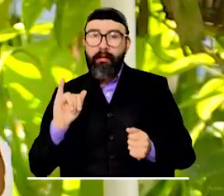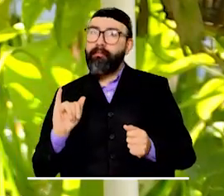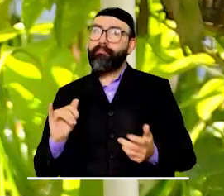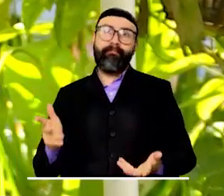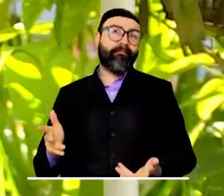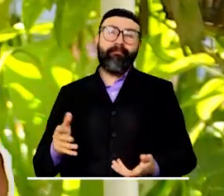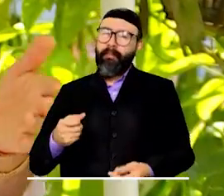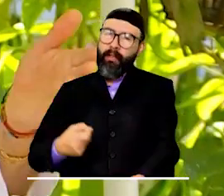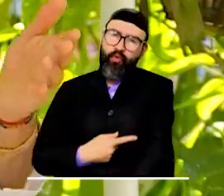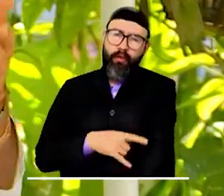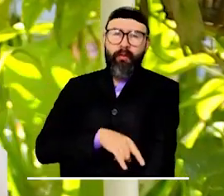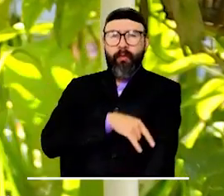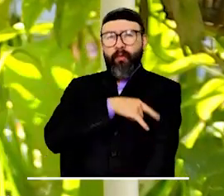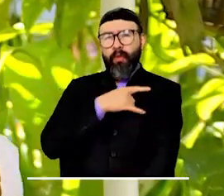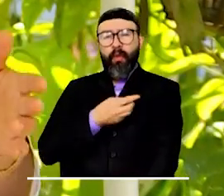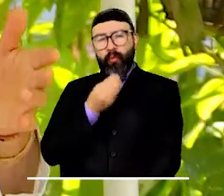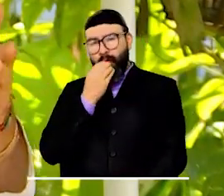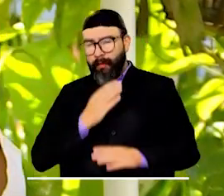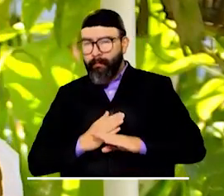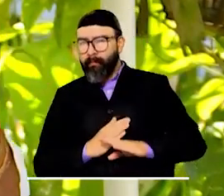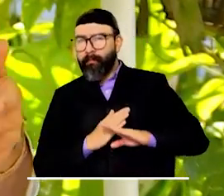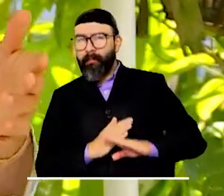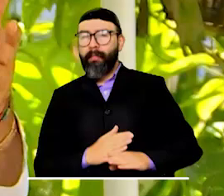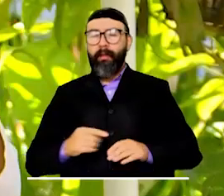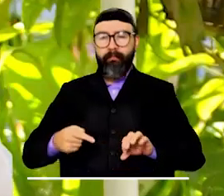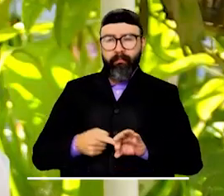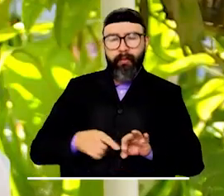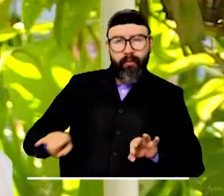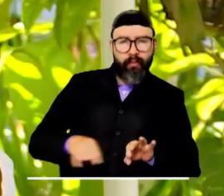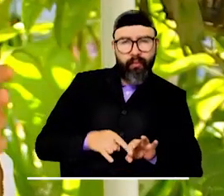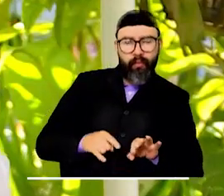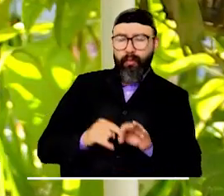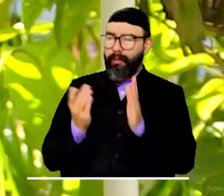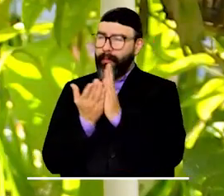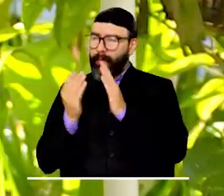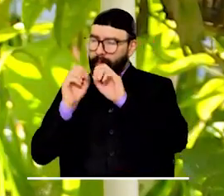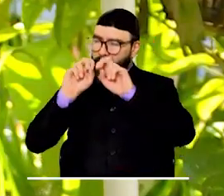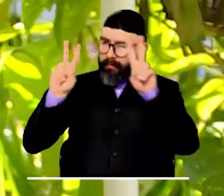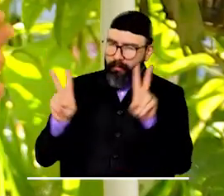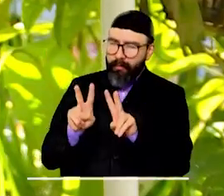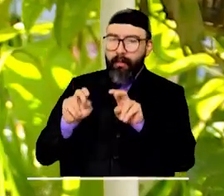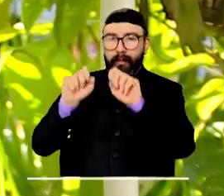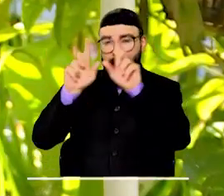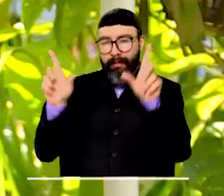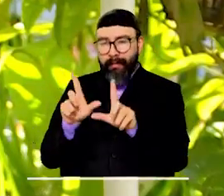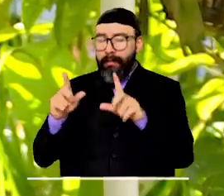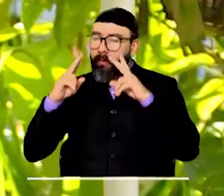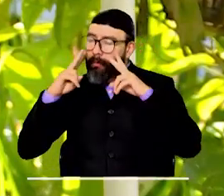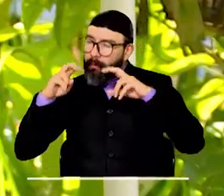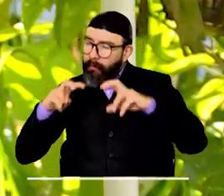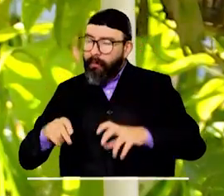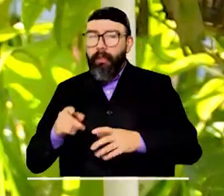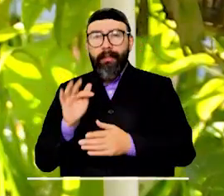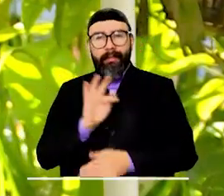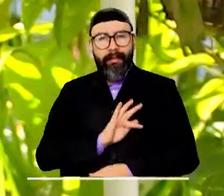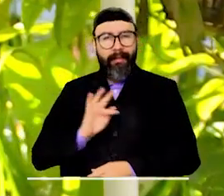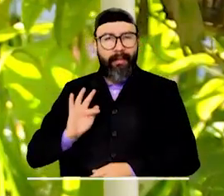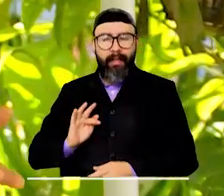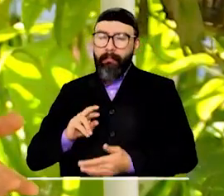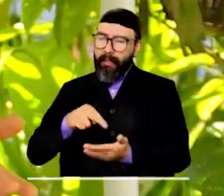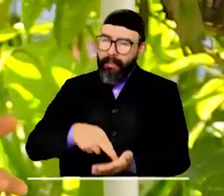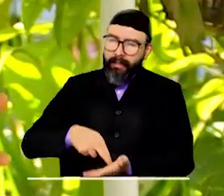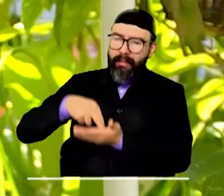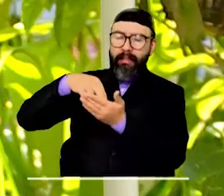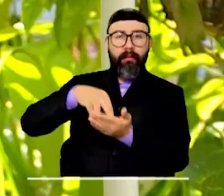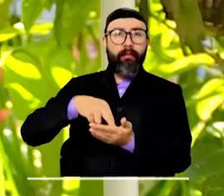Sueros, ayunos, enemas, estudios, desintoxicaciones, terapias, rehabilitación. Eso no